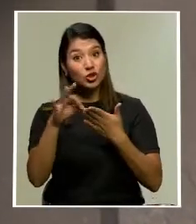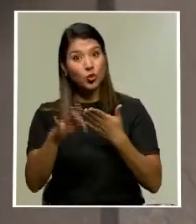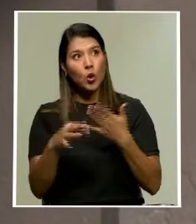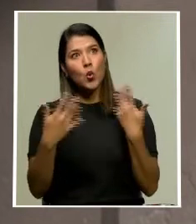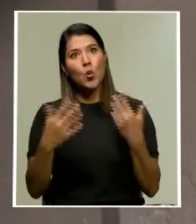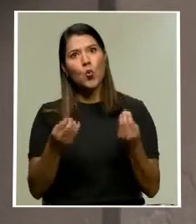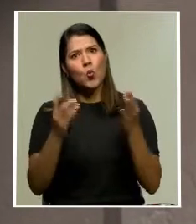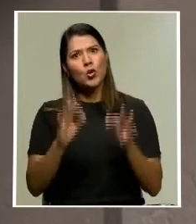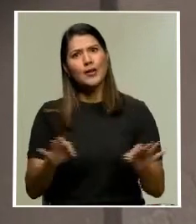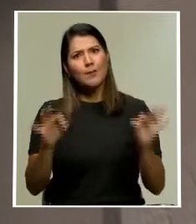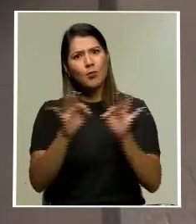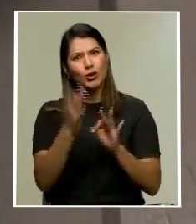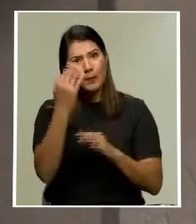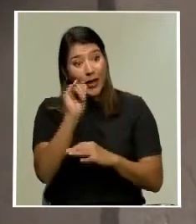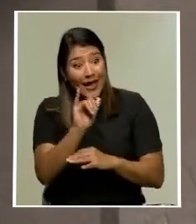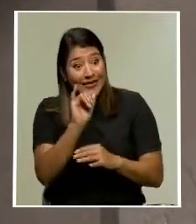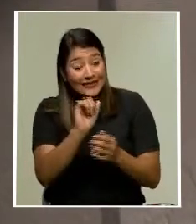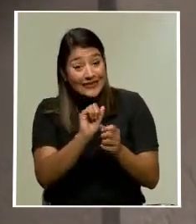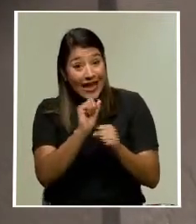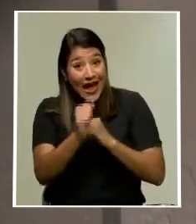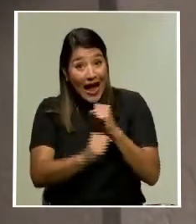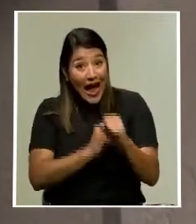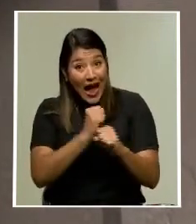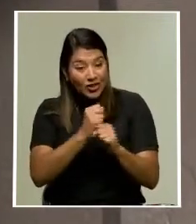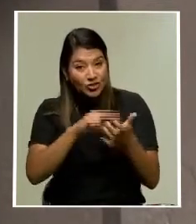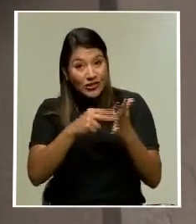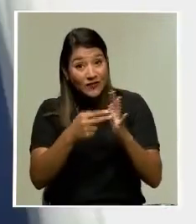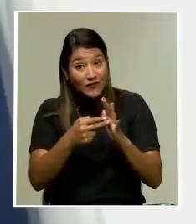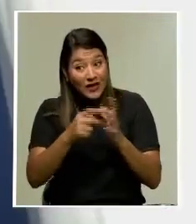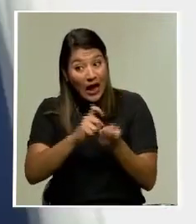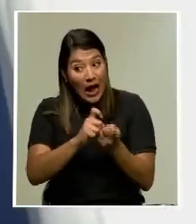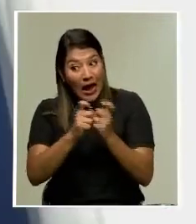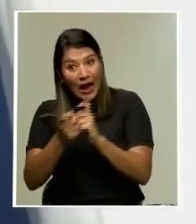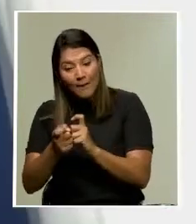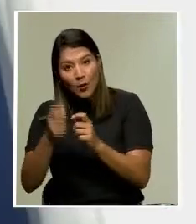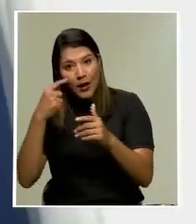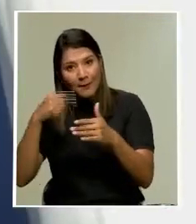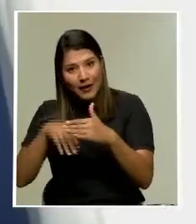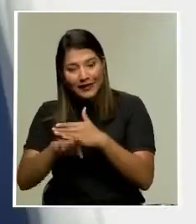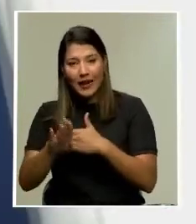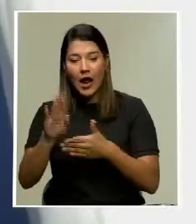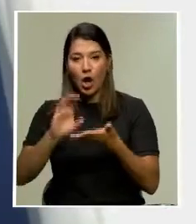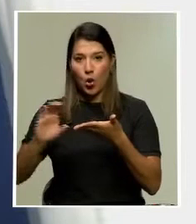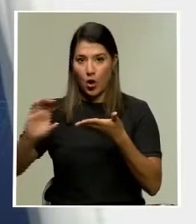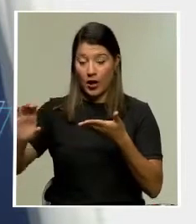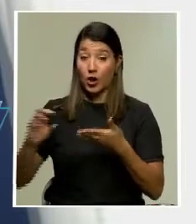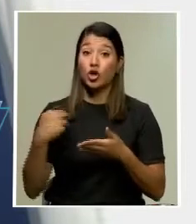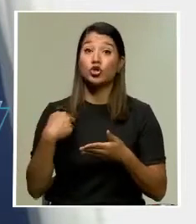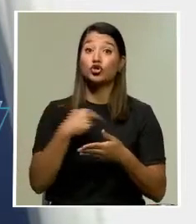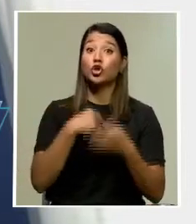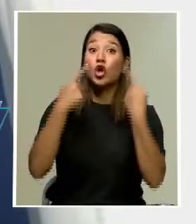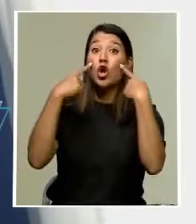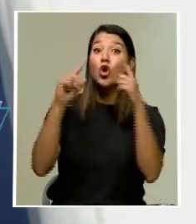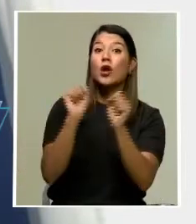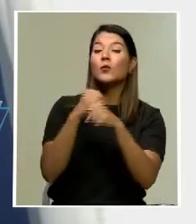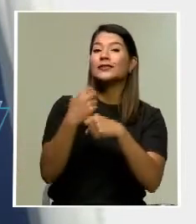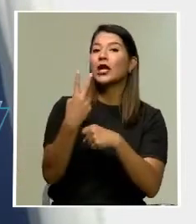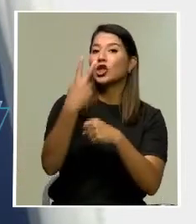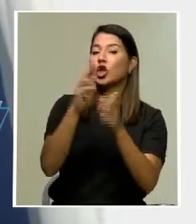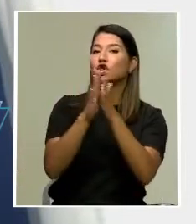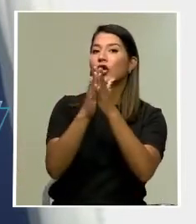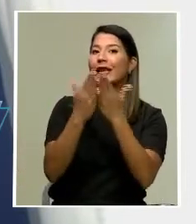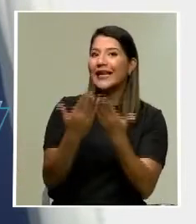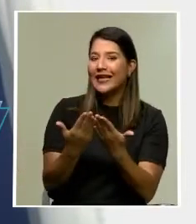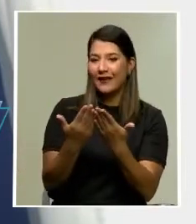al ser el año de transición hacia la secundaria. Como parte de esta propuesta, logramos la creación de 2 libros interactivos que